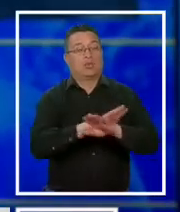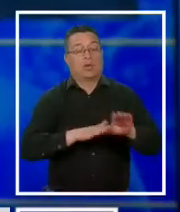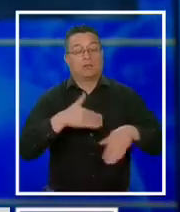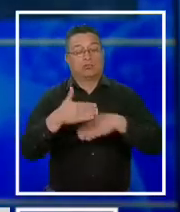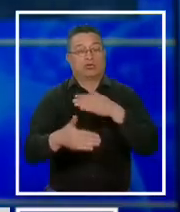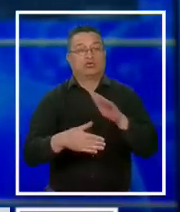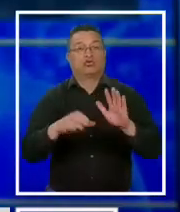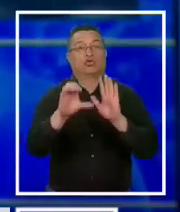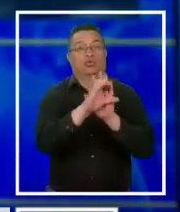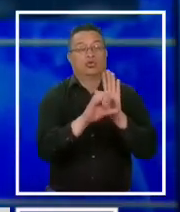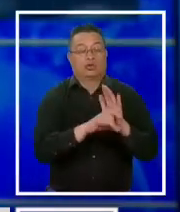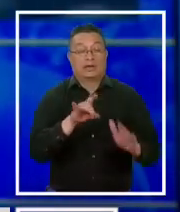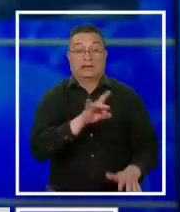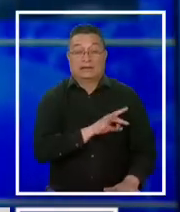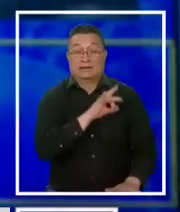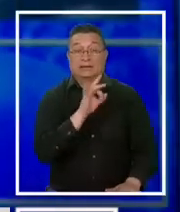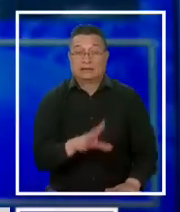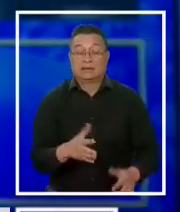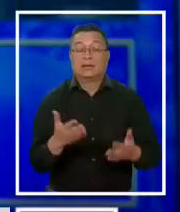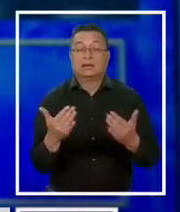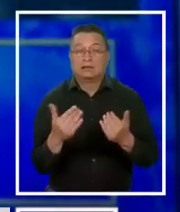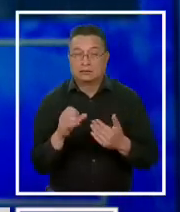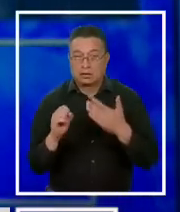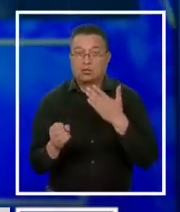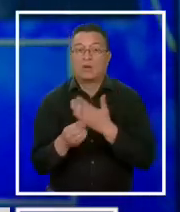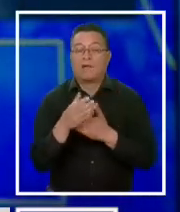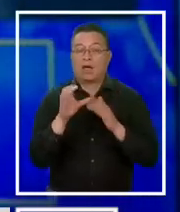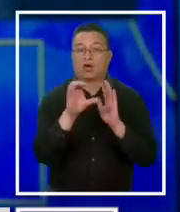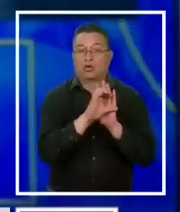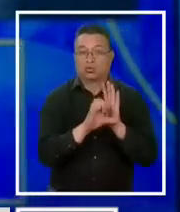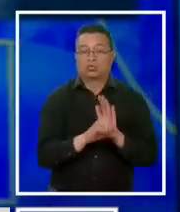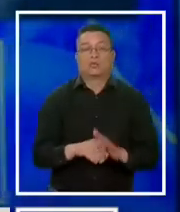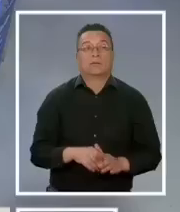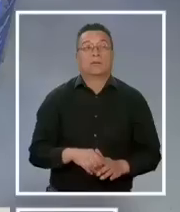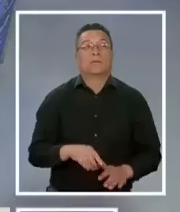Constituyente chile merece una nueva constitución